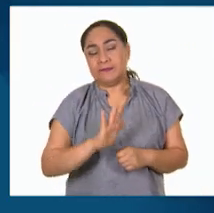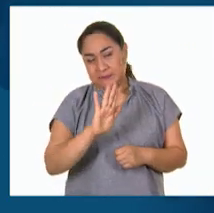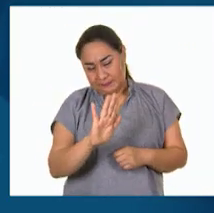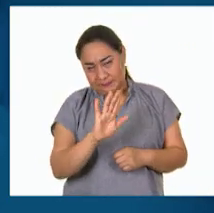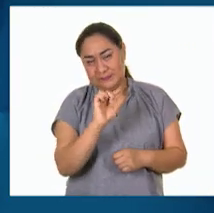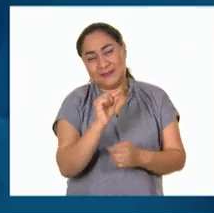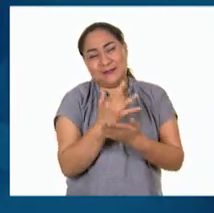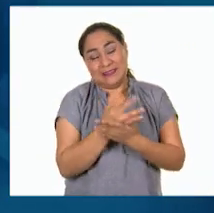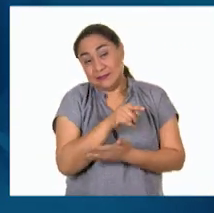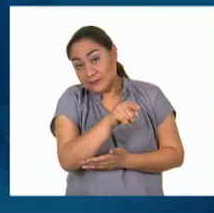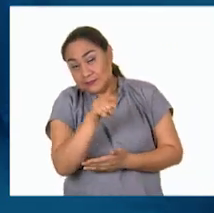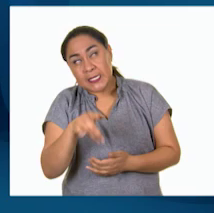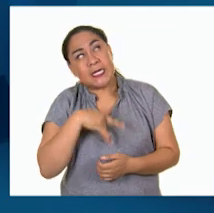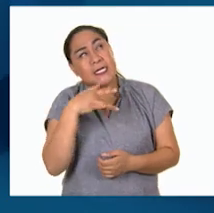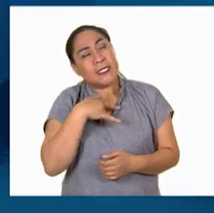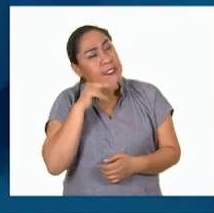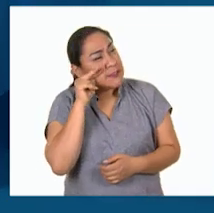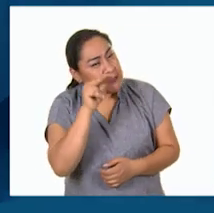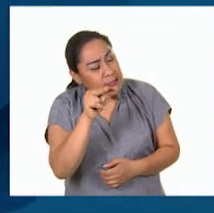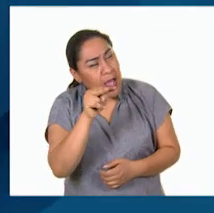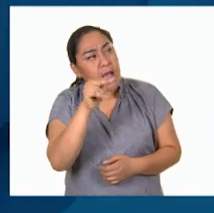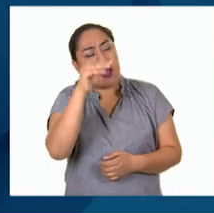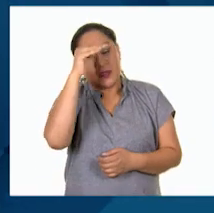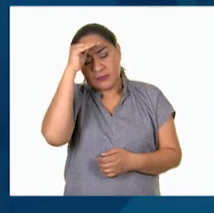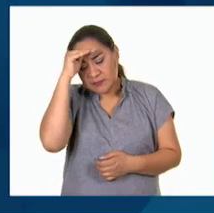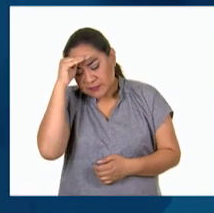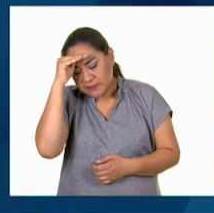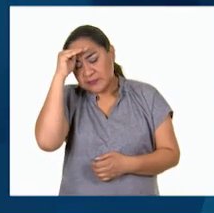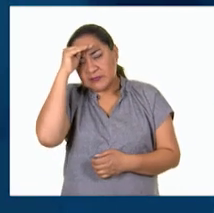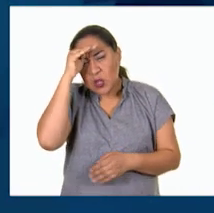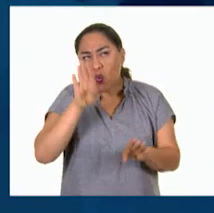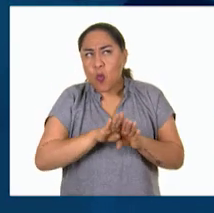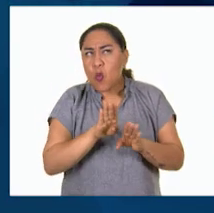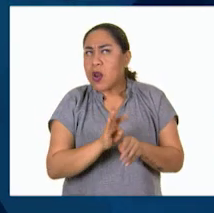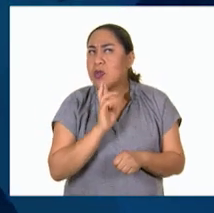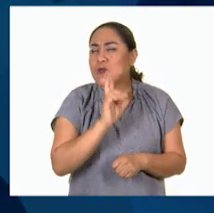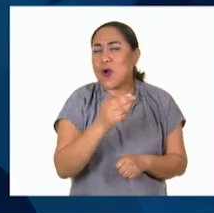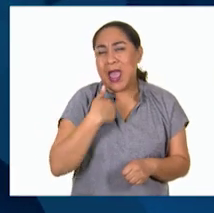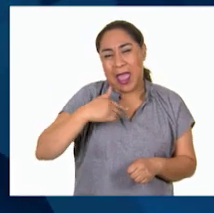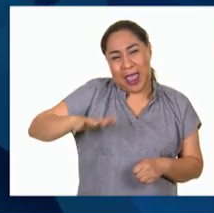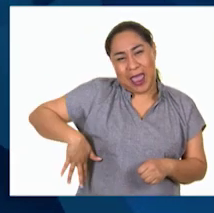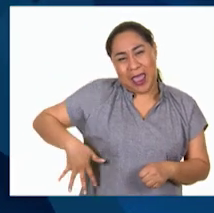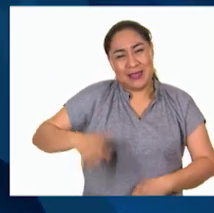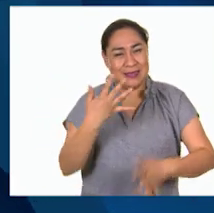que nuestros estudiantes reflexionen sobre las respuestas a estas preguntas.